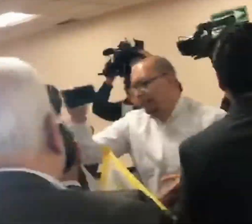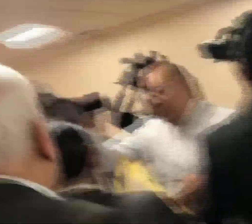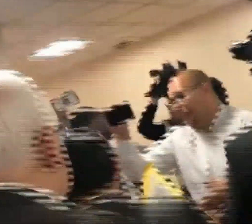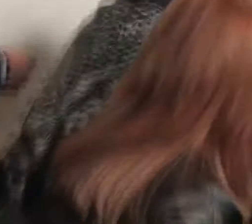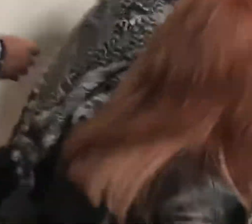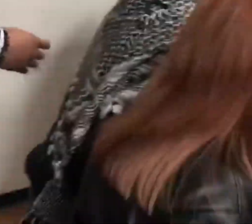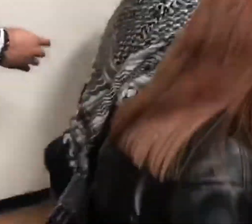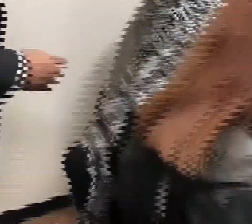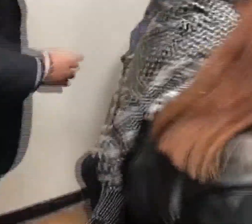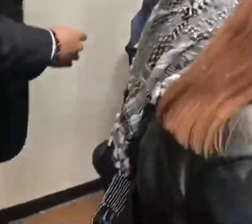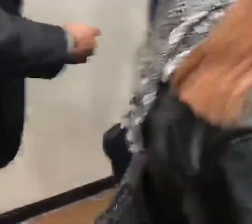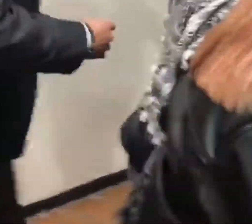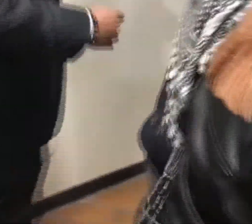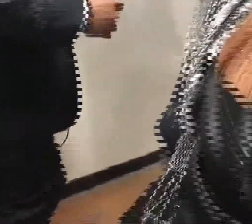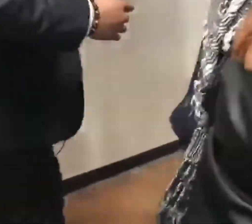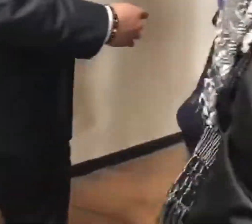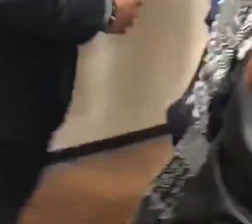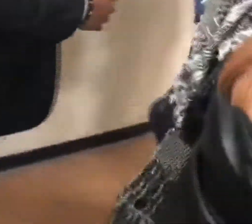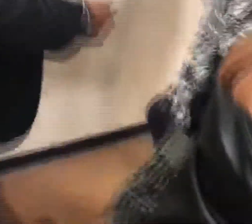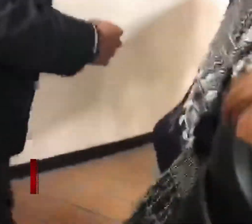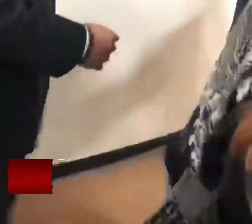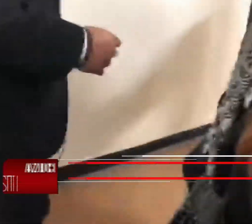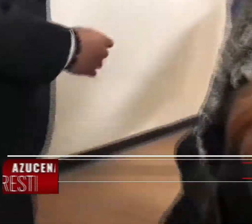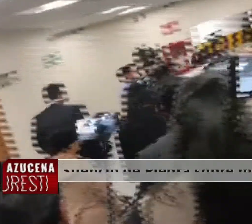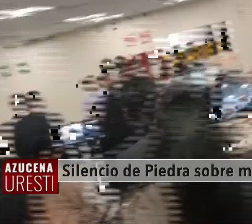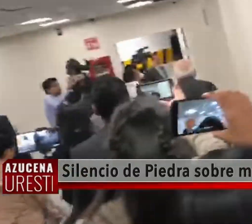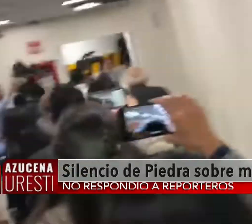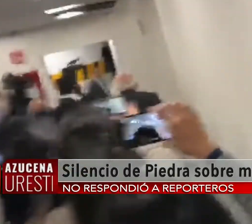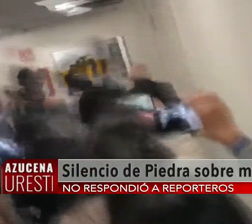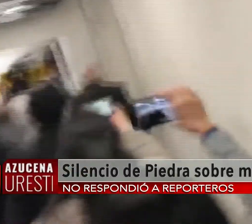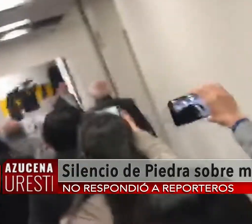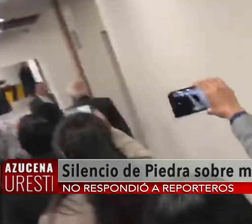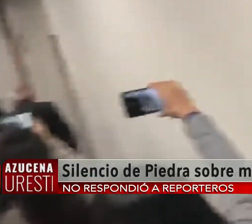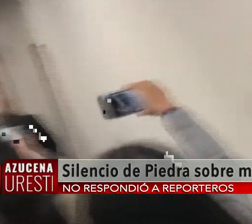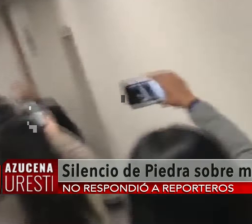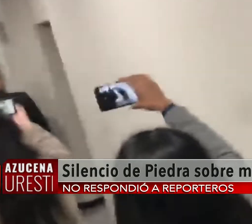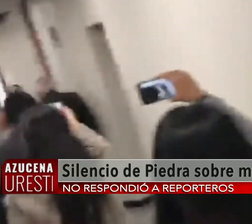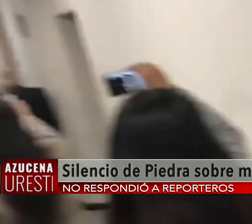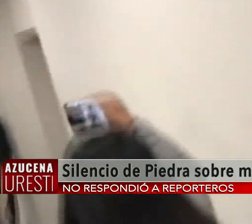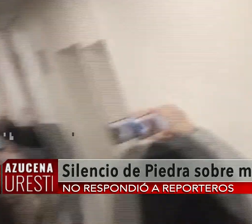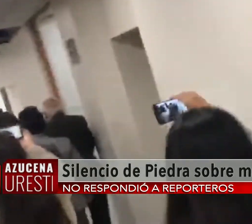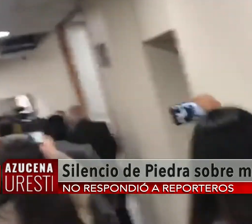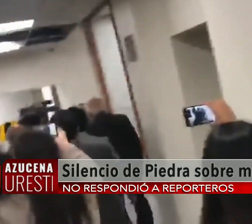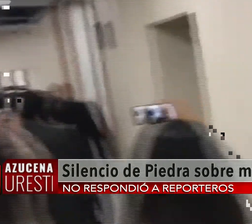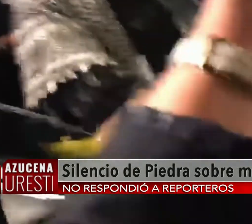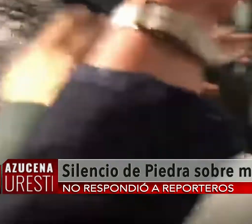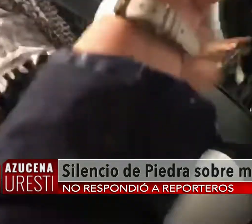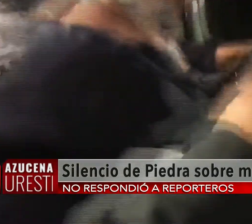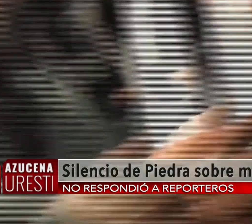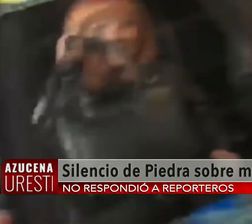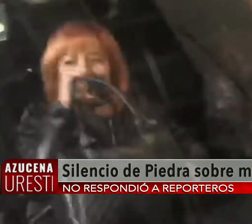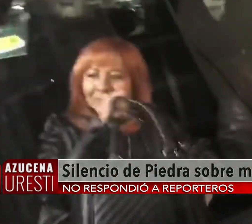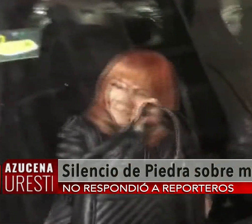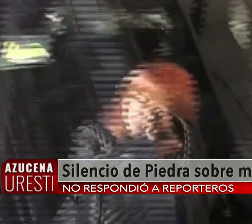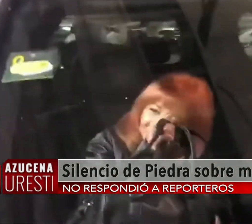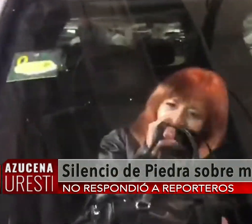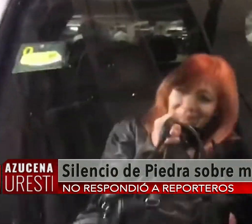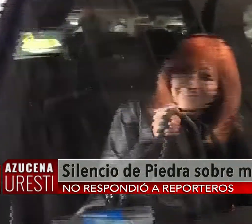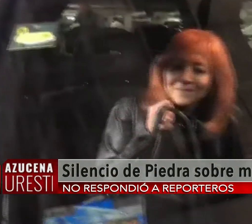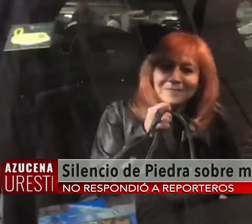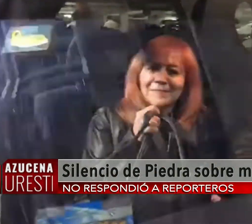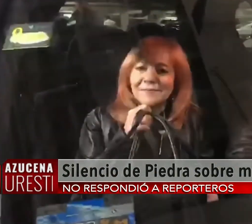allí, pues a su salida fue cuestionada por reporteros, dado su silencio ante el tema migratorio. ¿O por qué no quiere